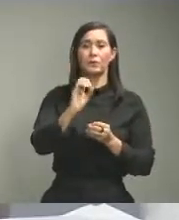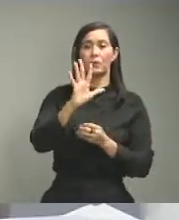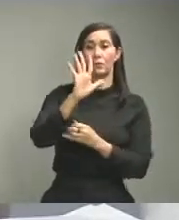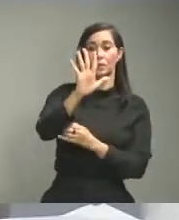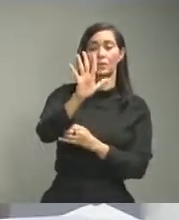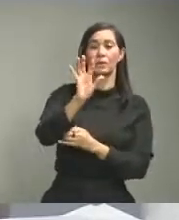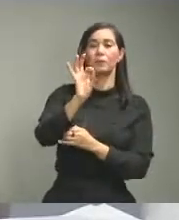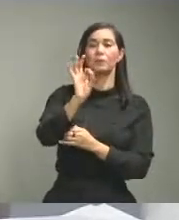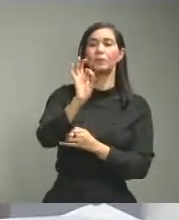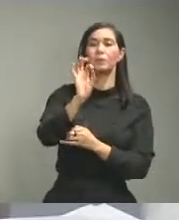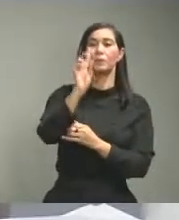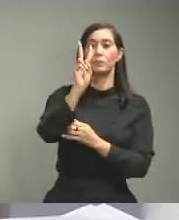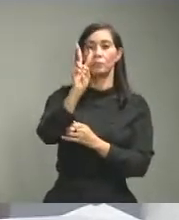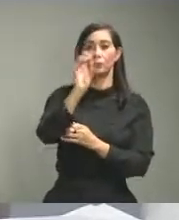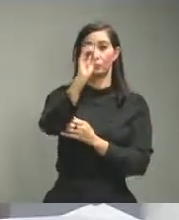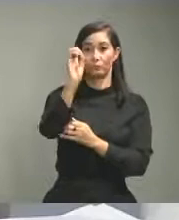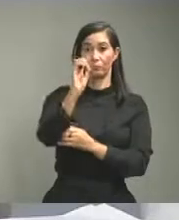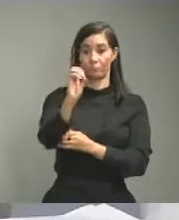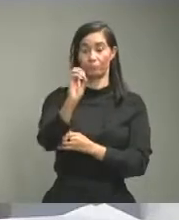.2